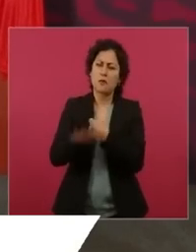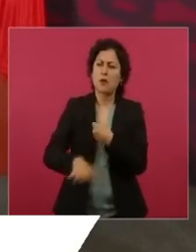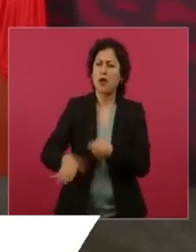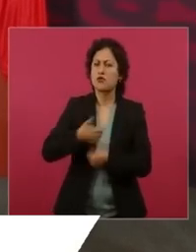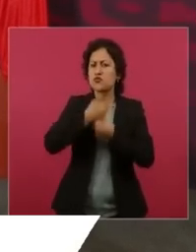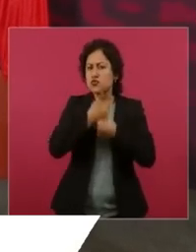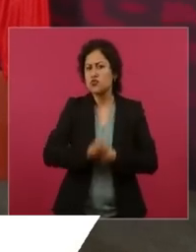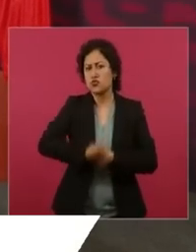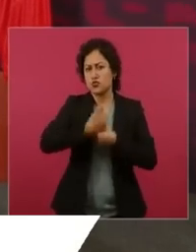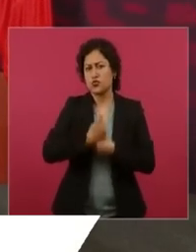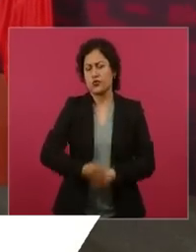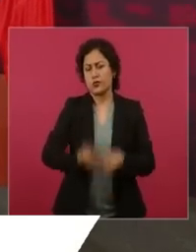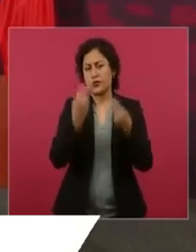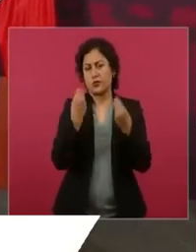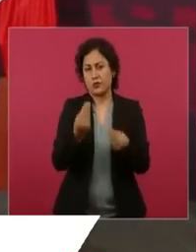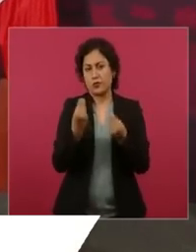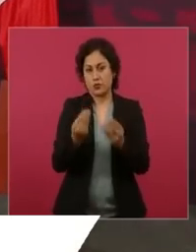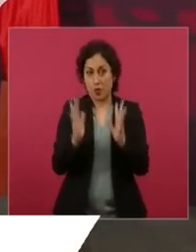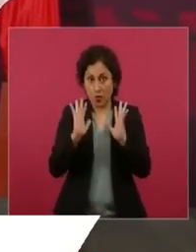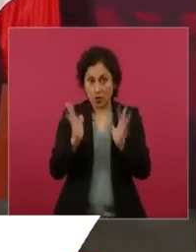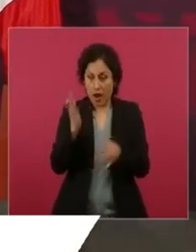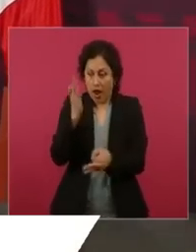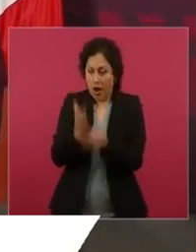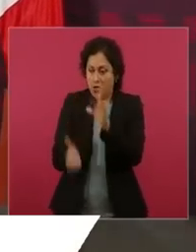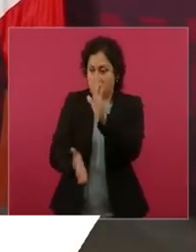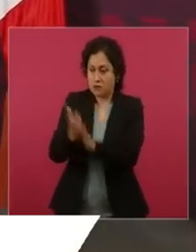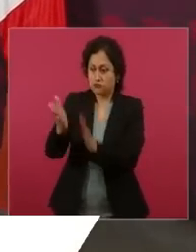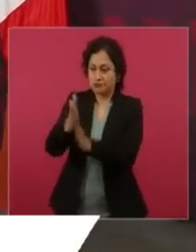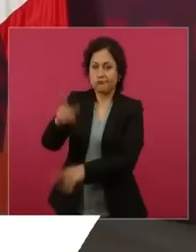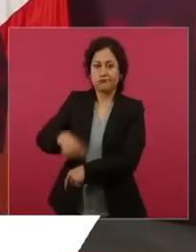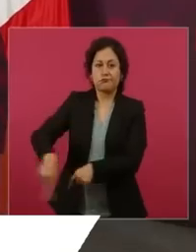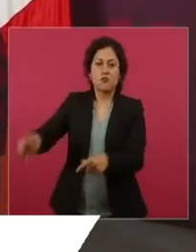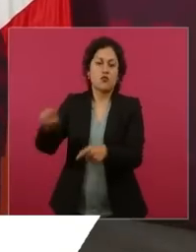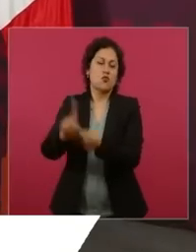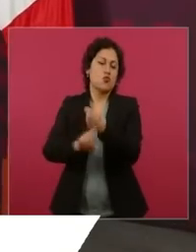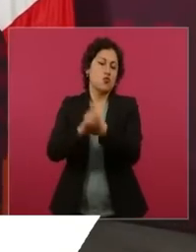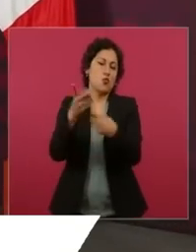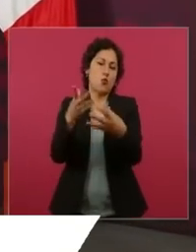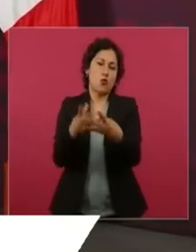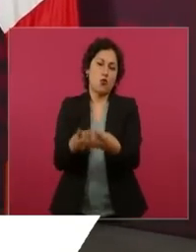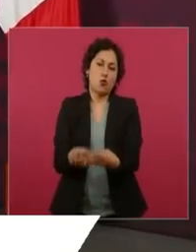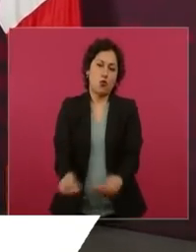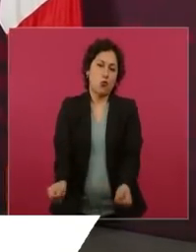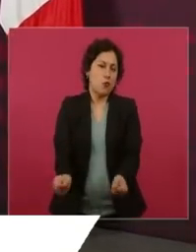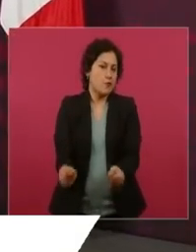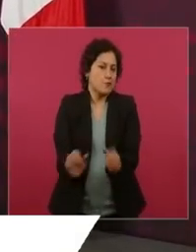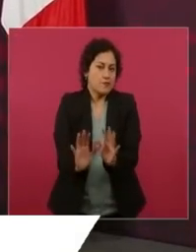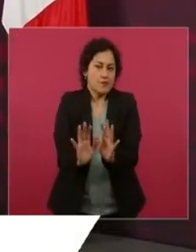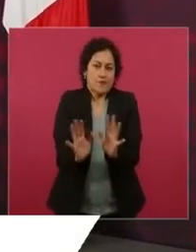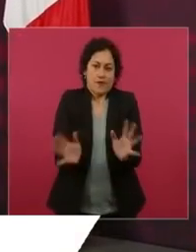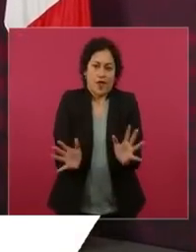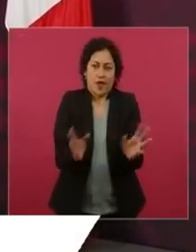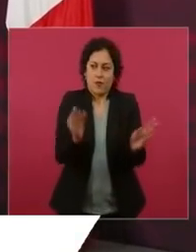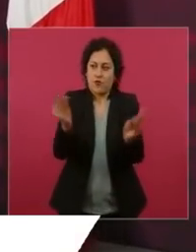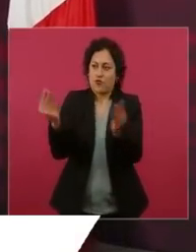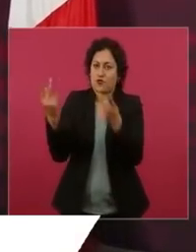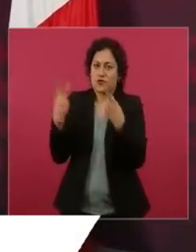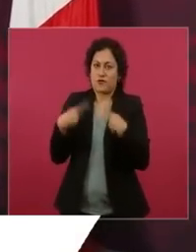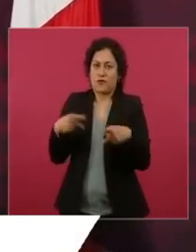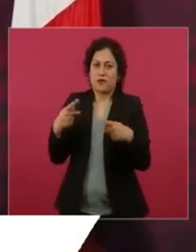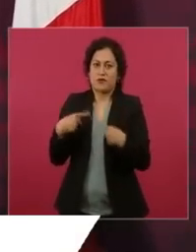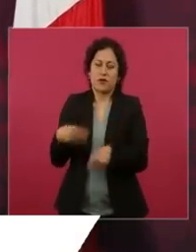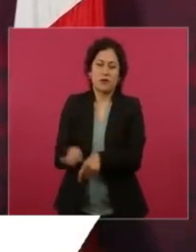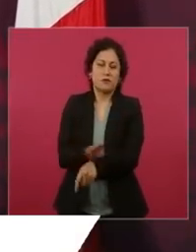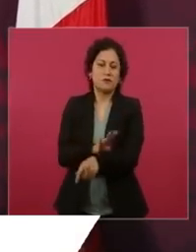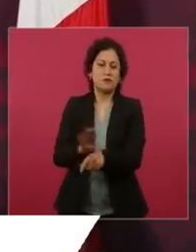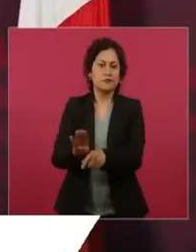uno de los mensajes uno de los muchos mensajes que dejaron en ridículo a aquellos pues ya no